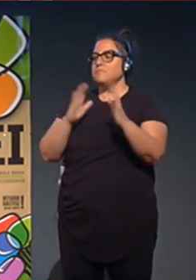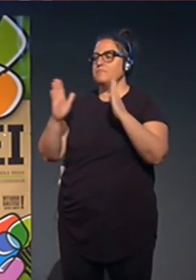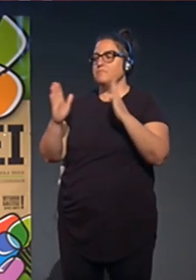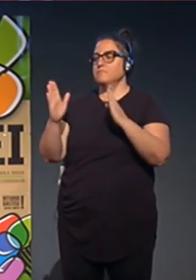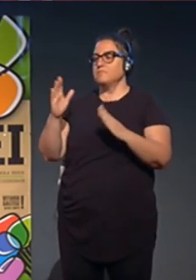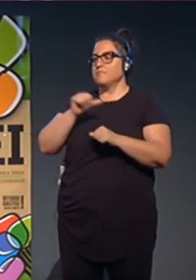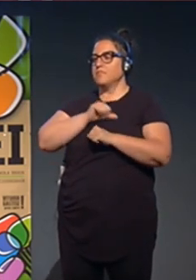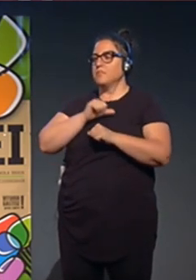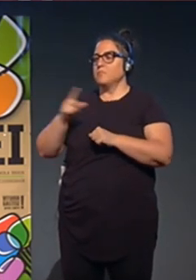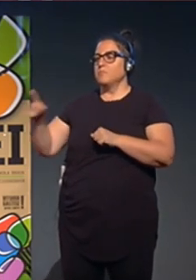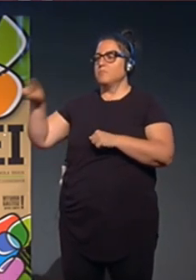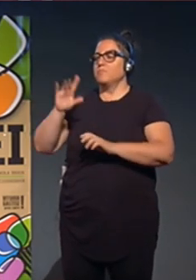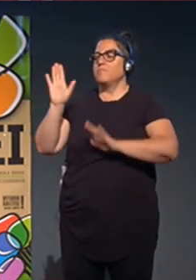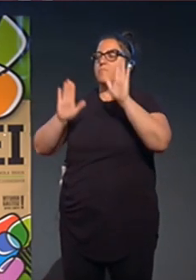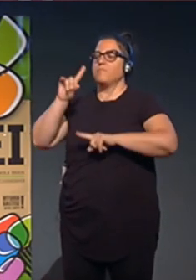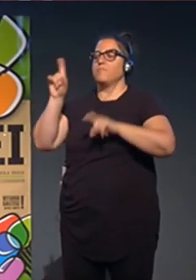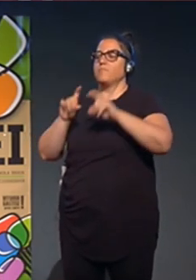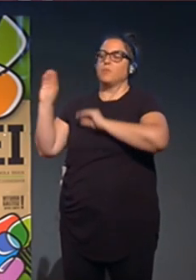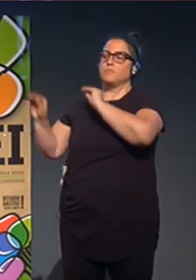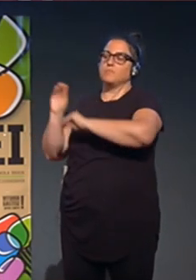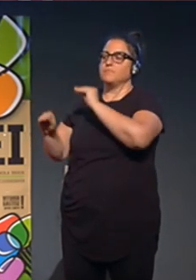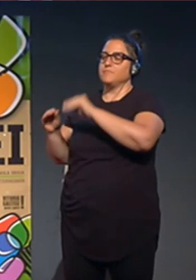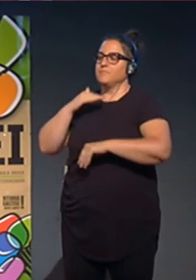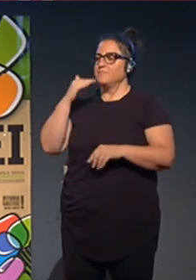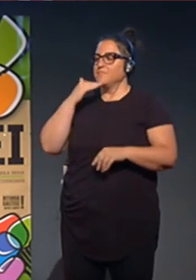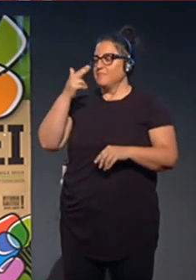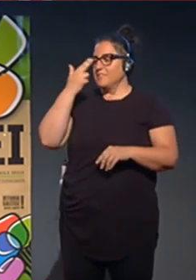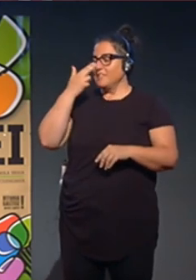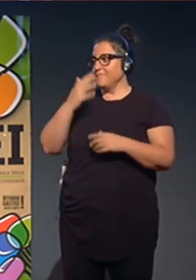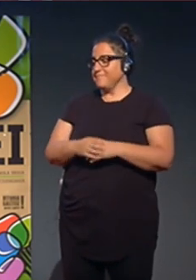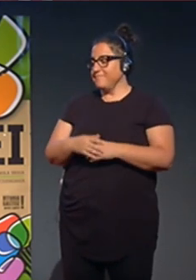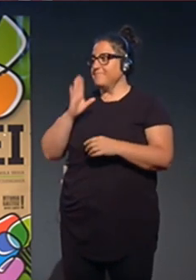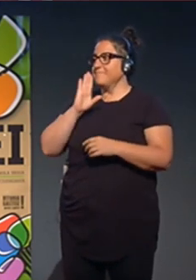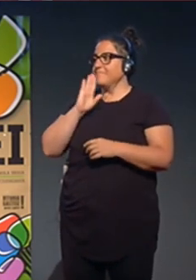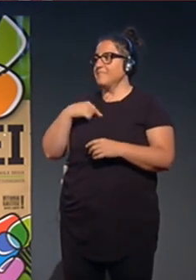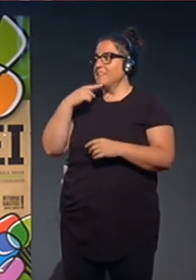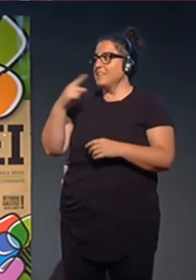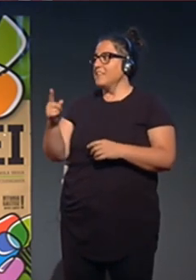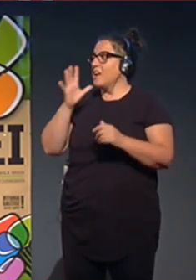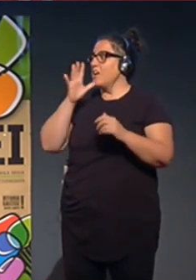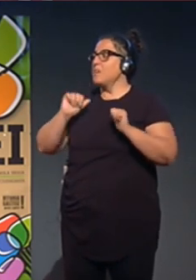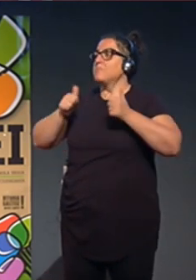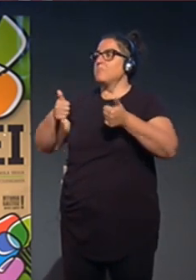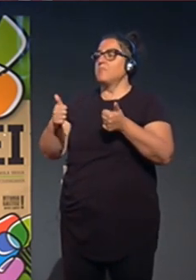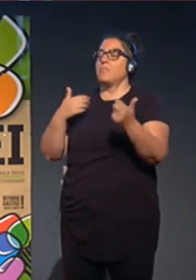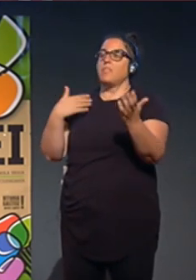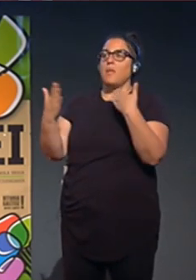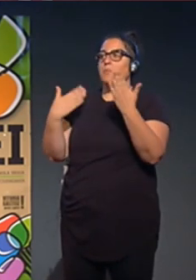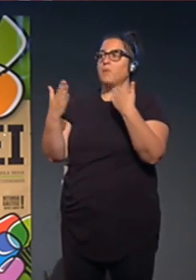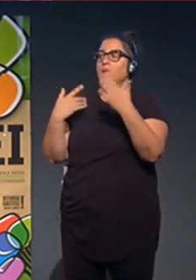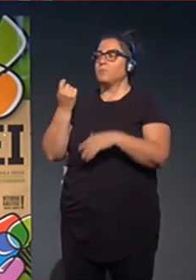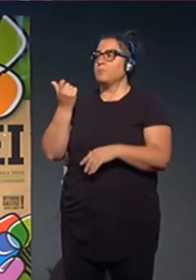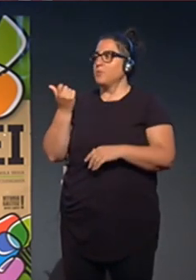dugu galderak egit denbo bat as que lo he dicho Ahora nos toca charlar un